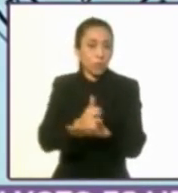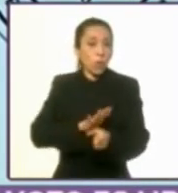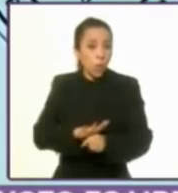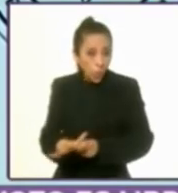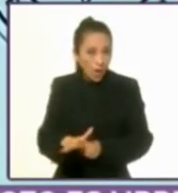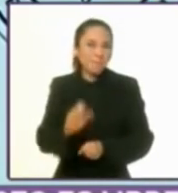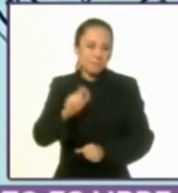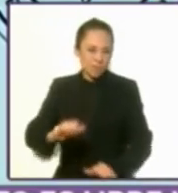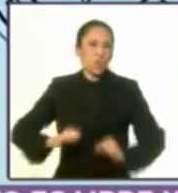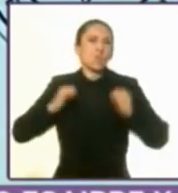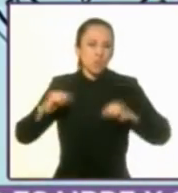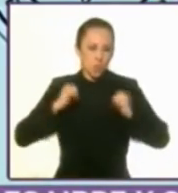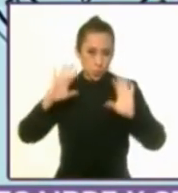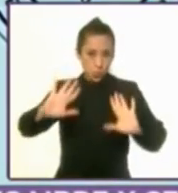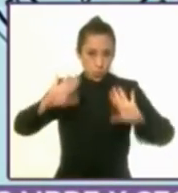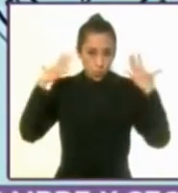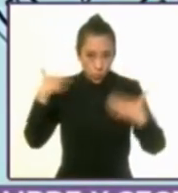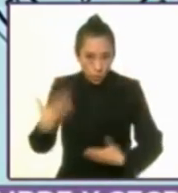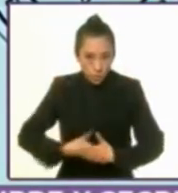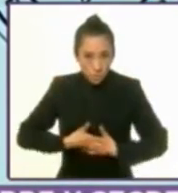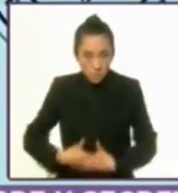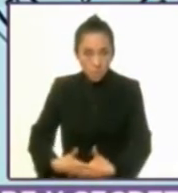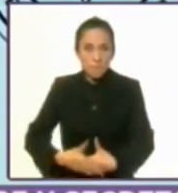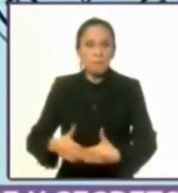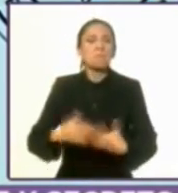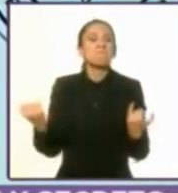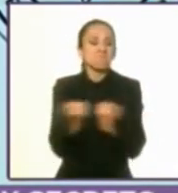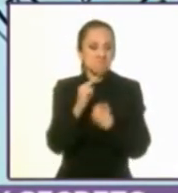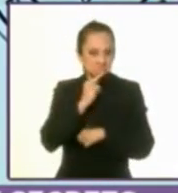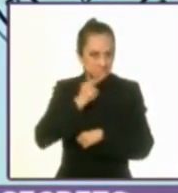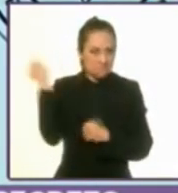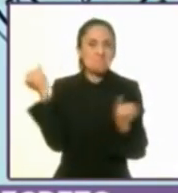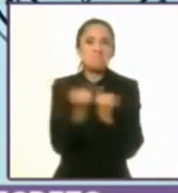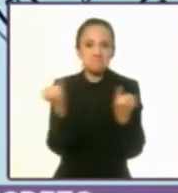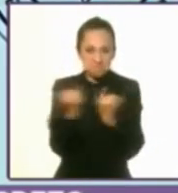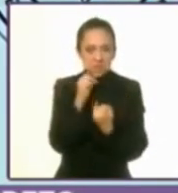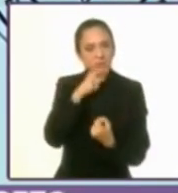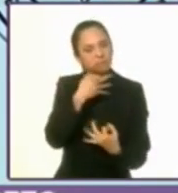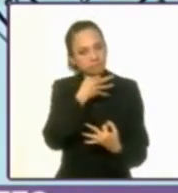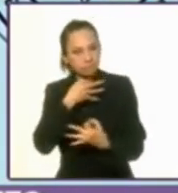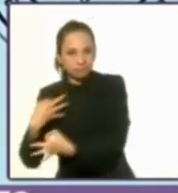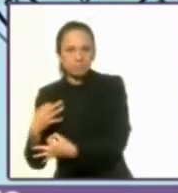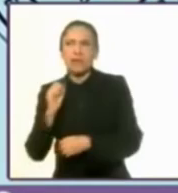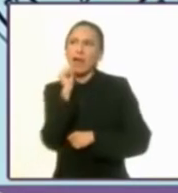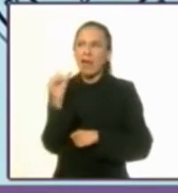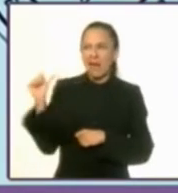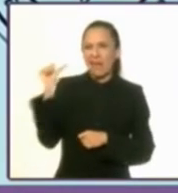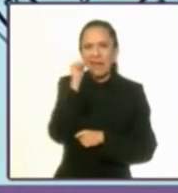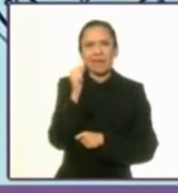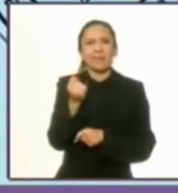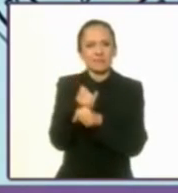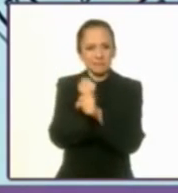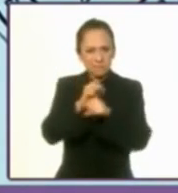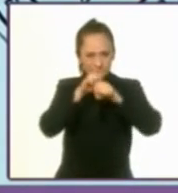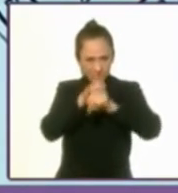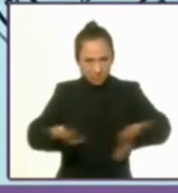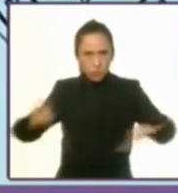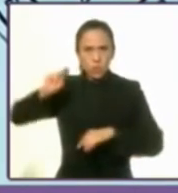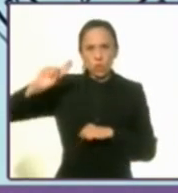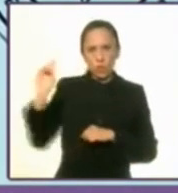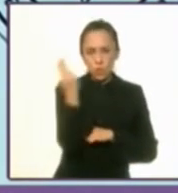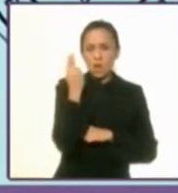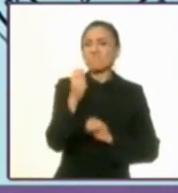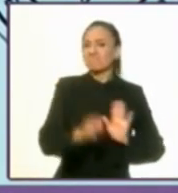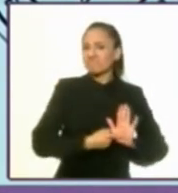con los suicidios y con las adicciones ayer antier salió una noticia un estudio de la unam revela que ha crecido